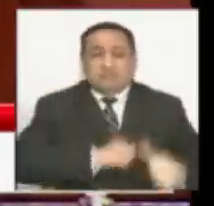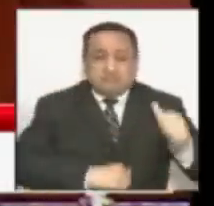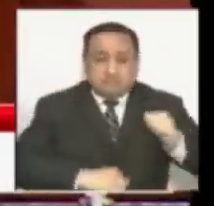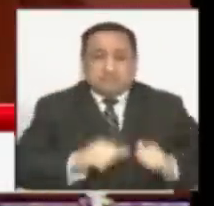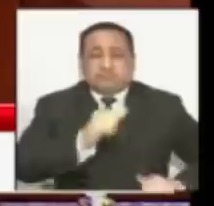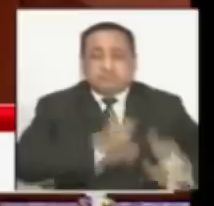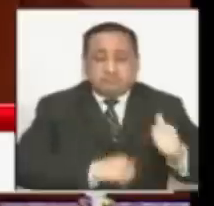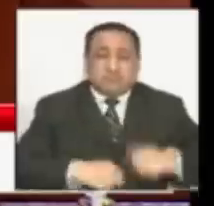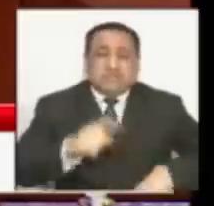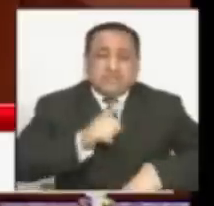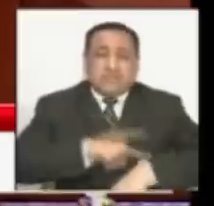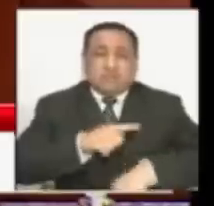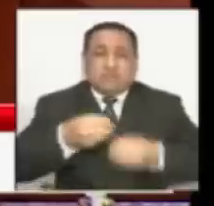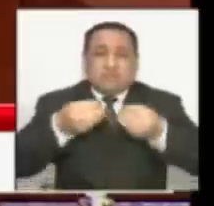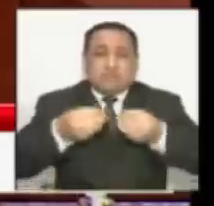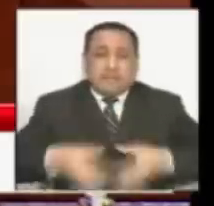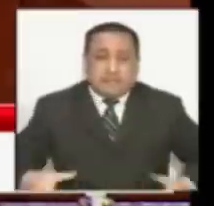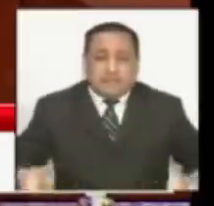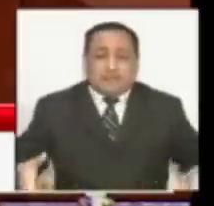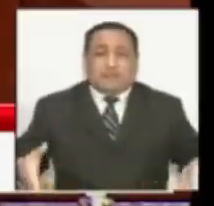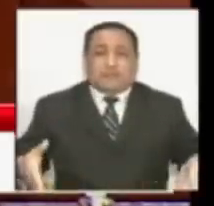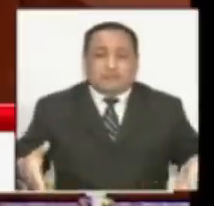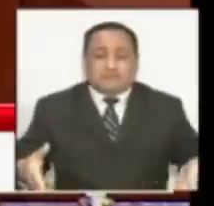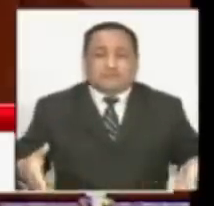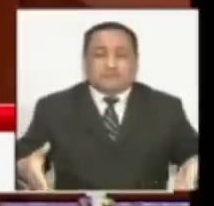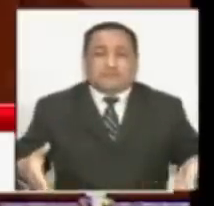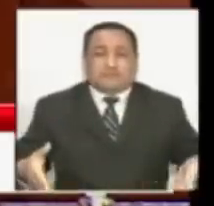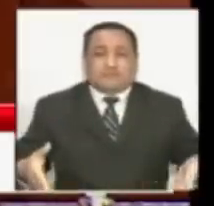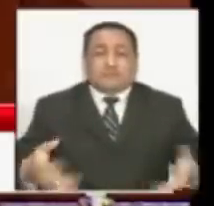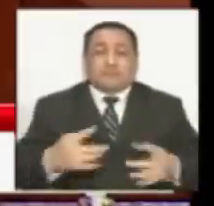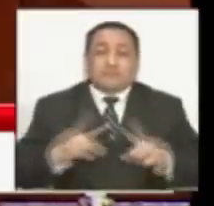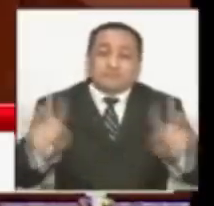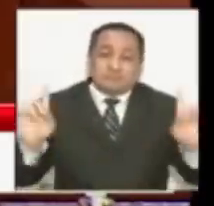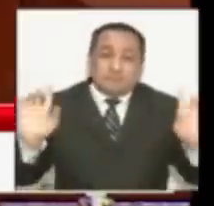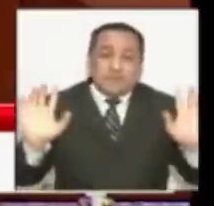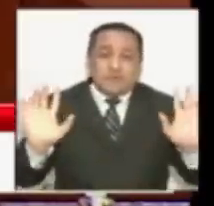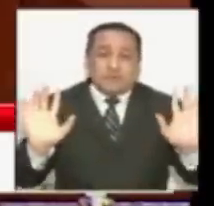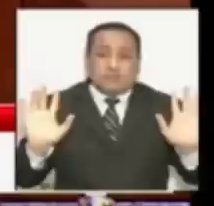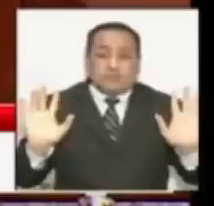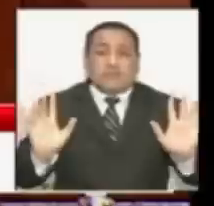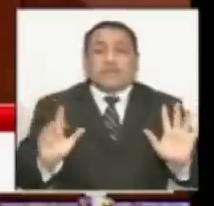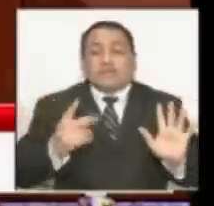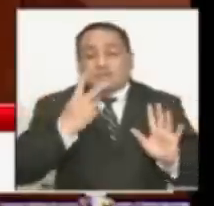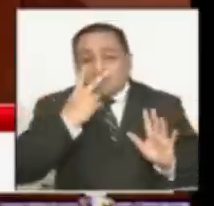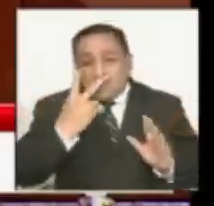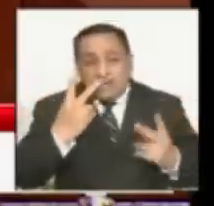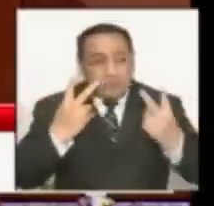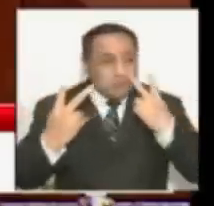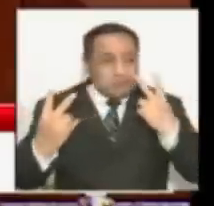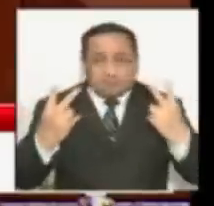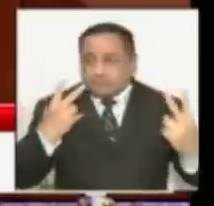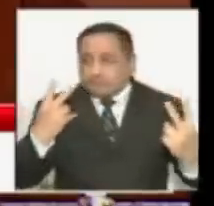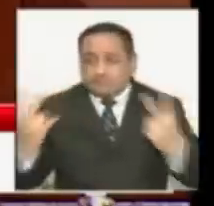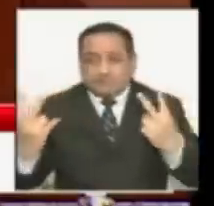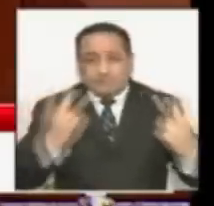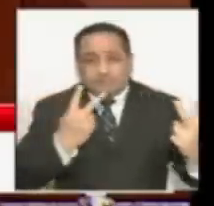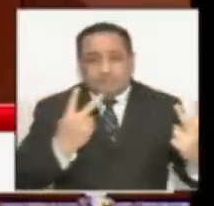términos de oportunidades perdidas. Pero mirémonos a nosotros mismos.